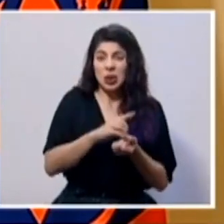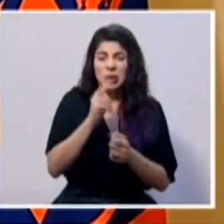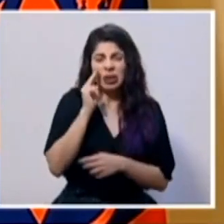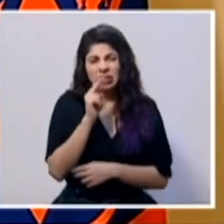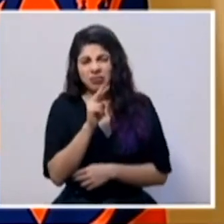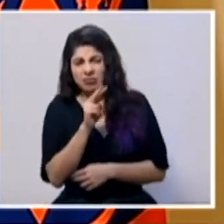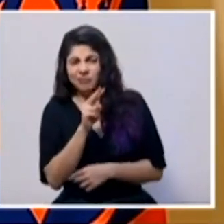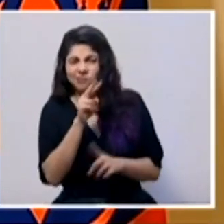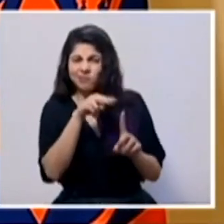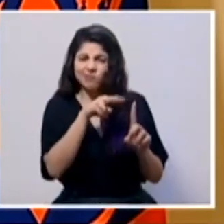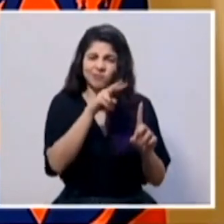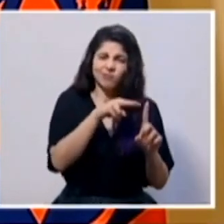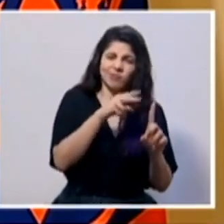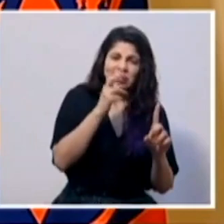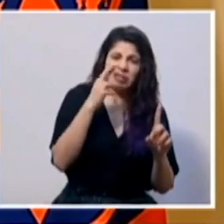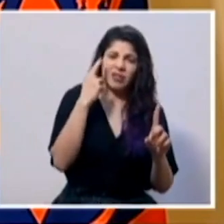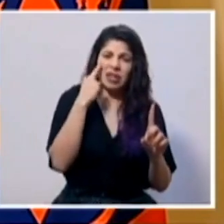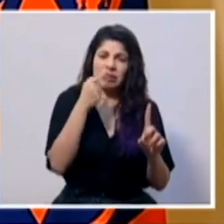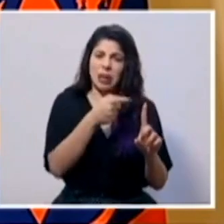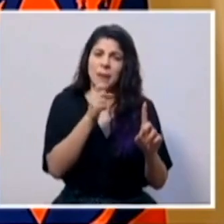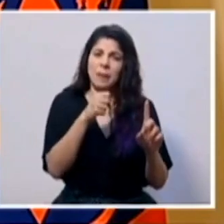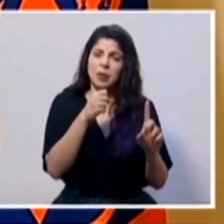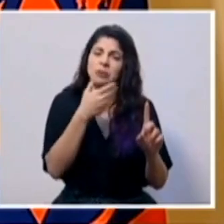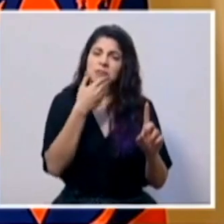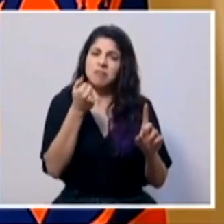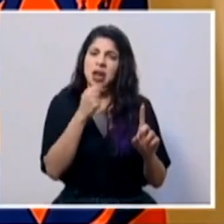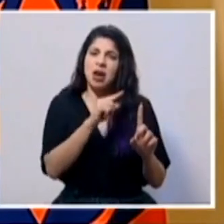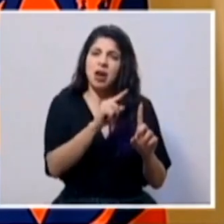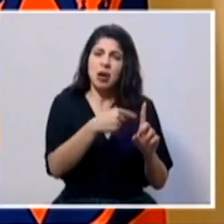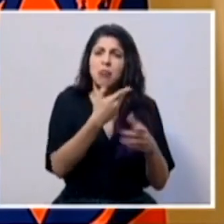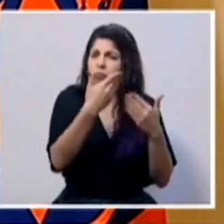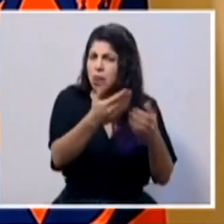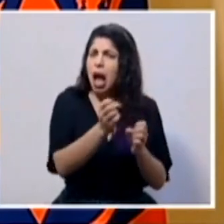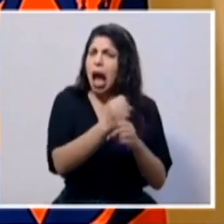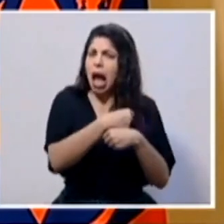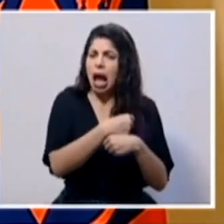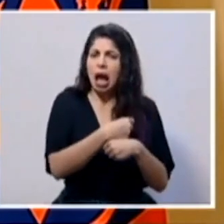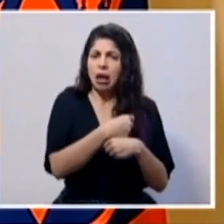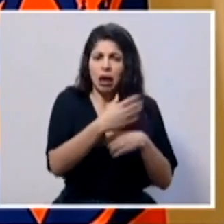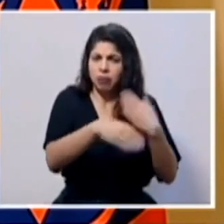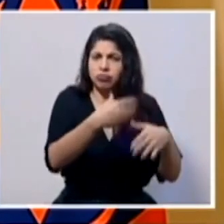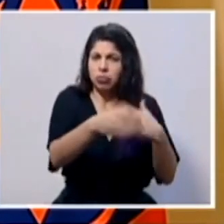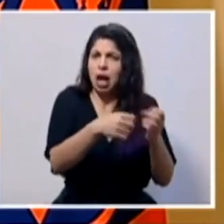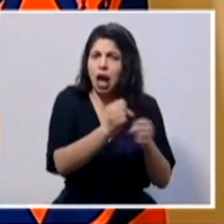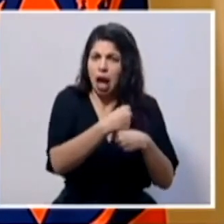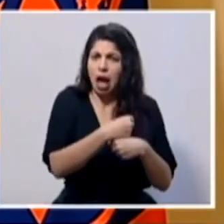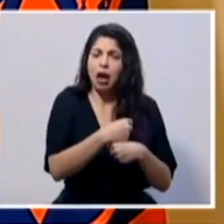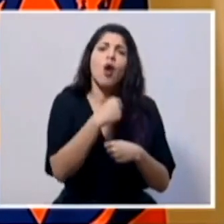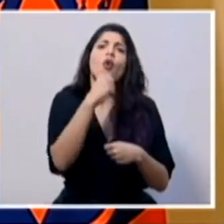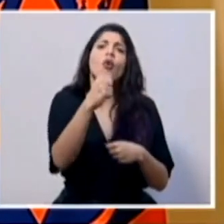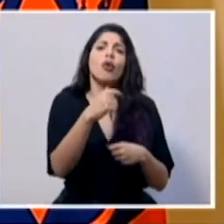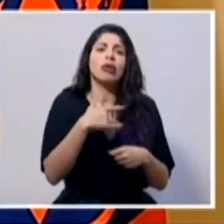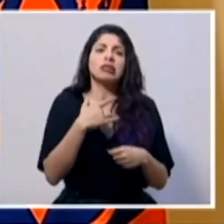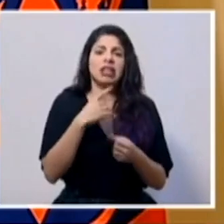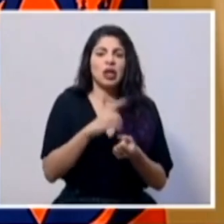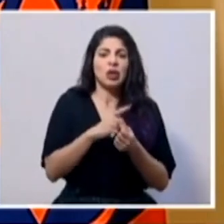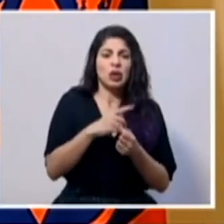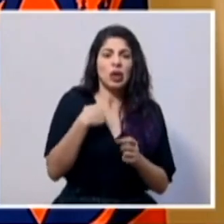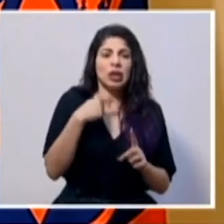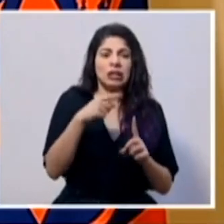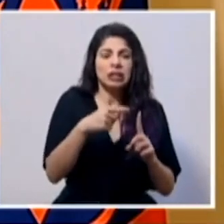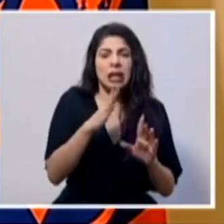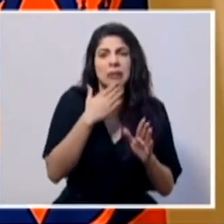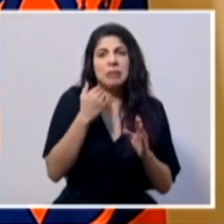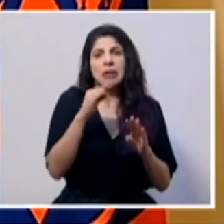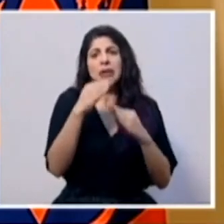alguna causa justificable para realizar esa prueba, que la hagan y que no se sientan amarrados en ese sentido. El criterio médico en eso es muy,